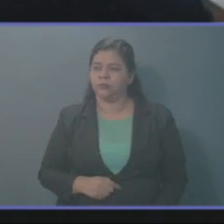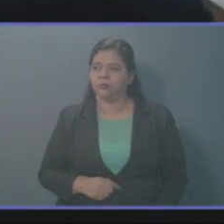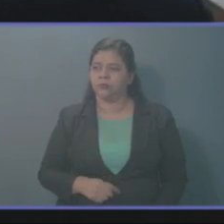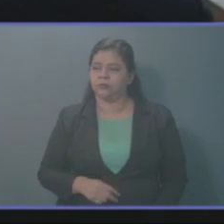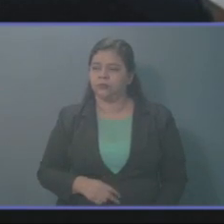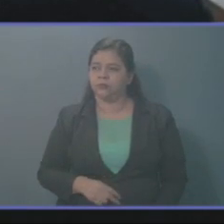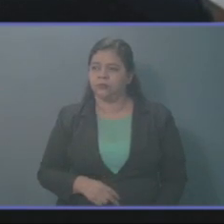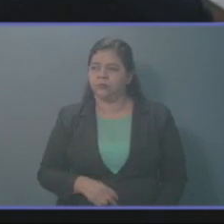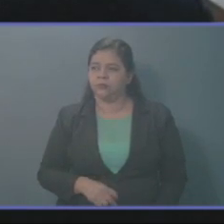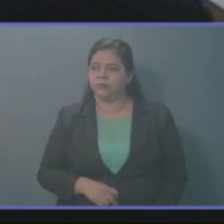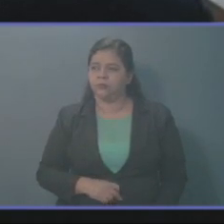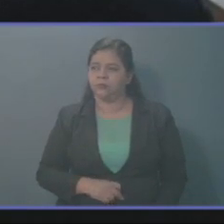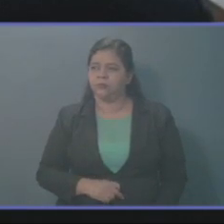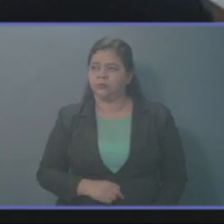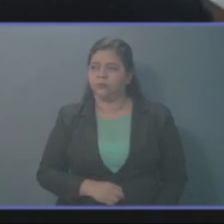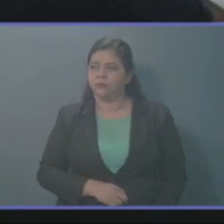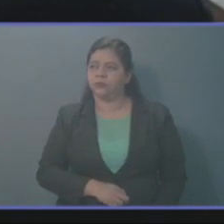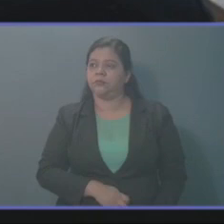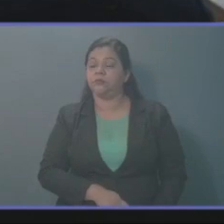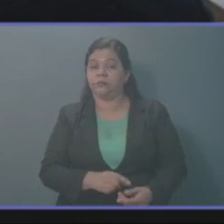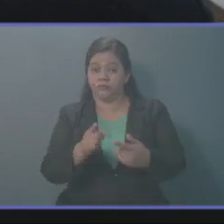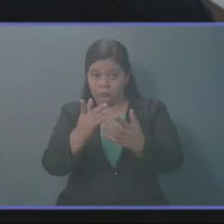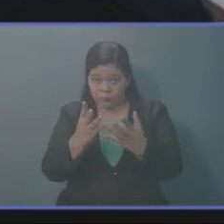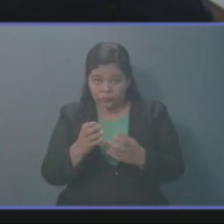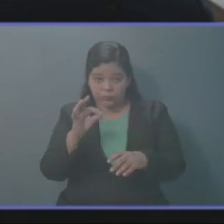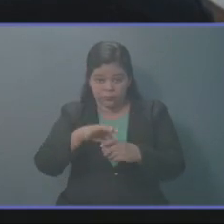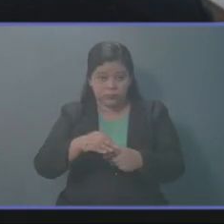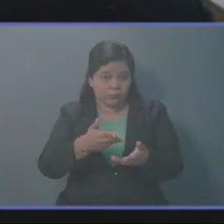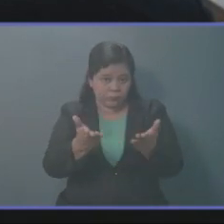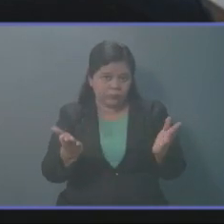Bueno, mire, yo lo voy a someter a votación. Si tiene voto, bueno.